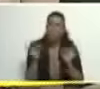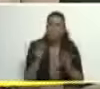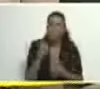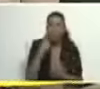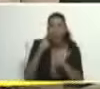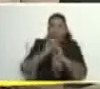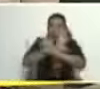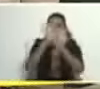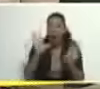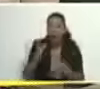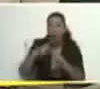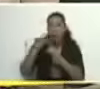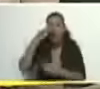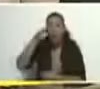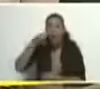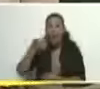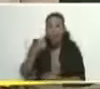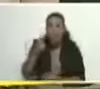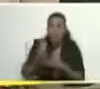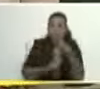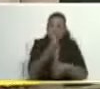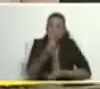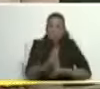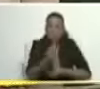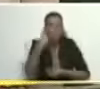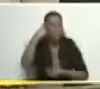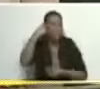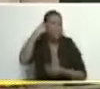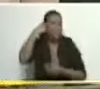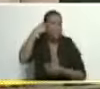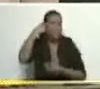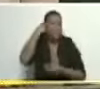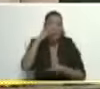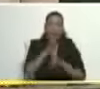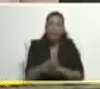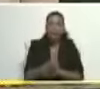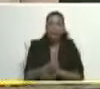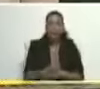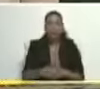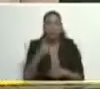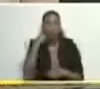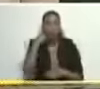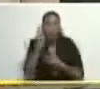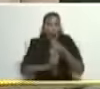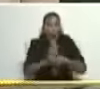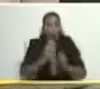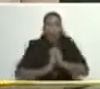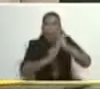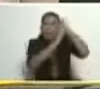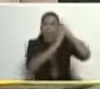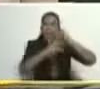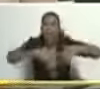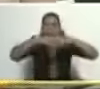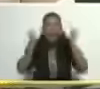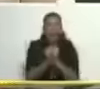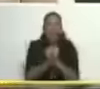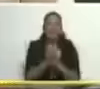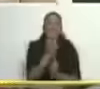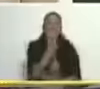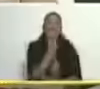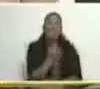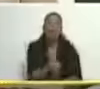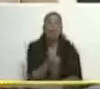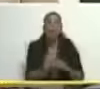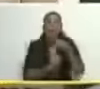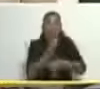eficiente están haciendo los maníacos genocidas que hoy lideran Israel, y